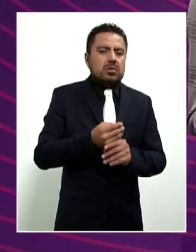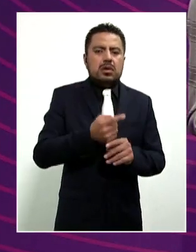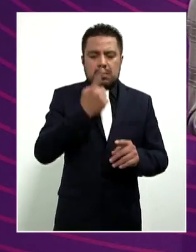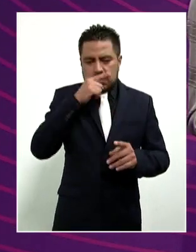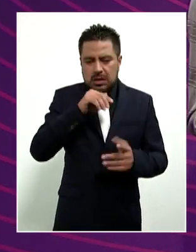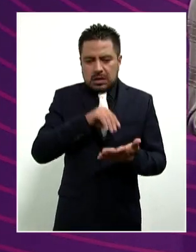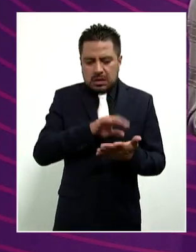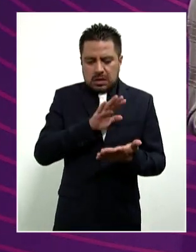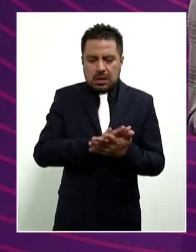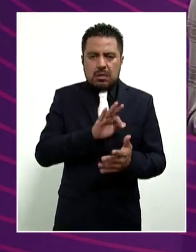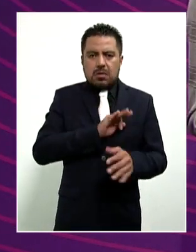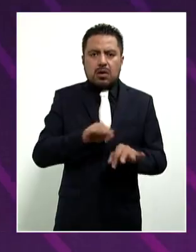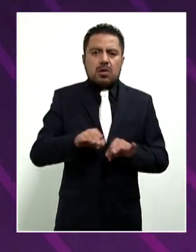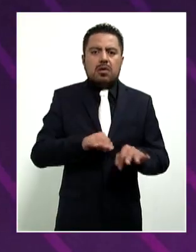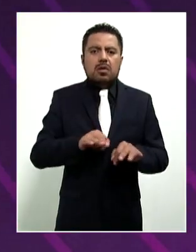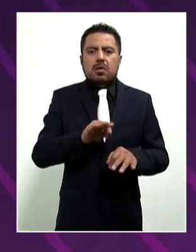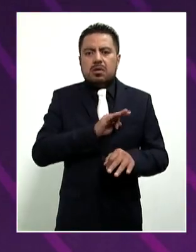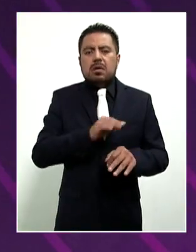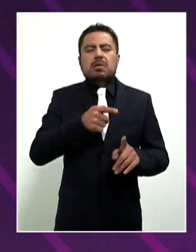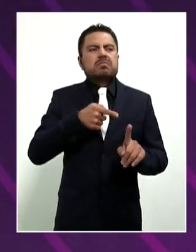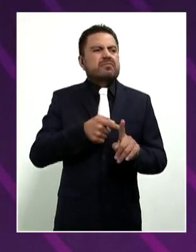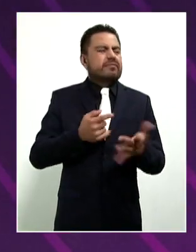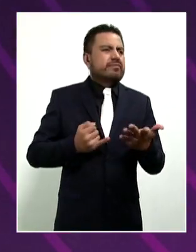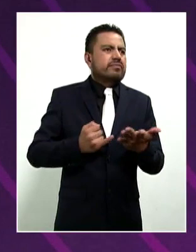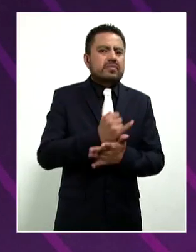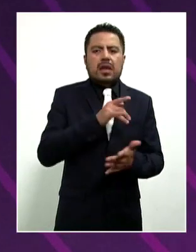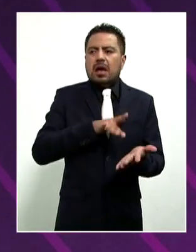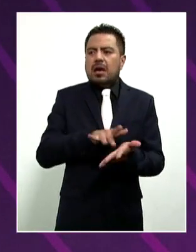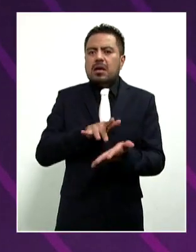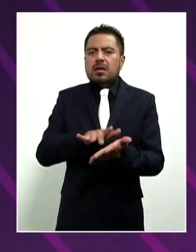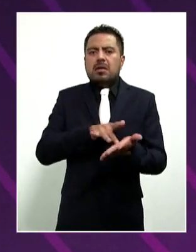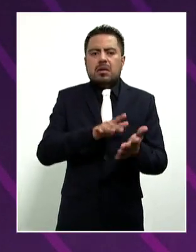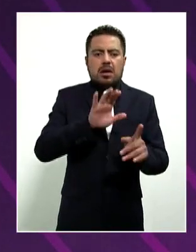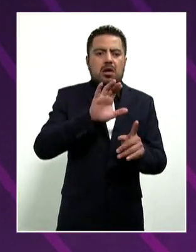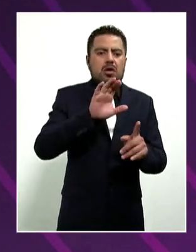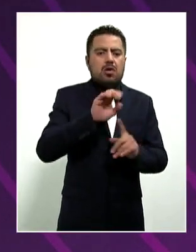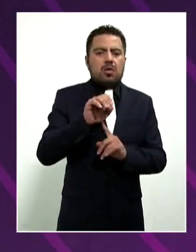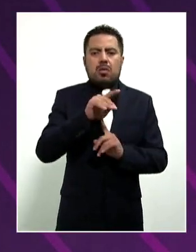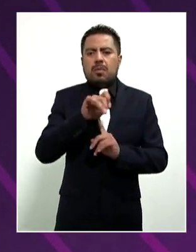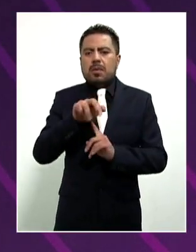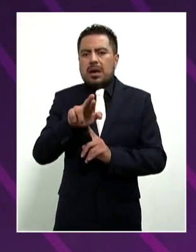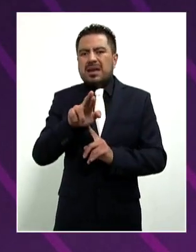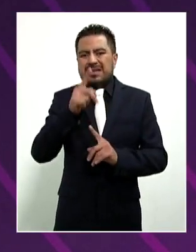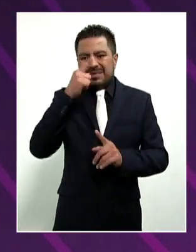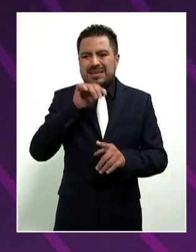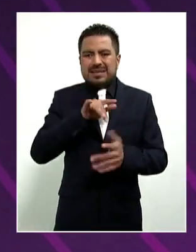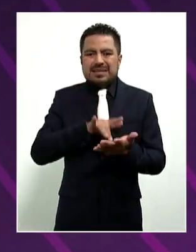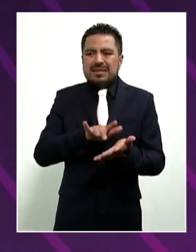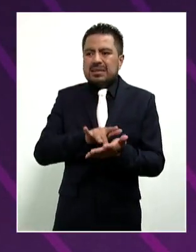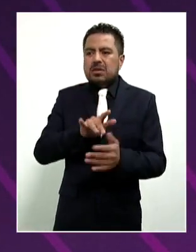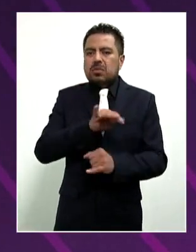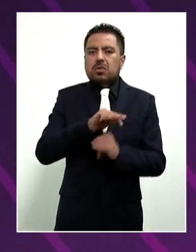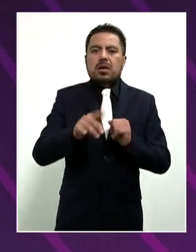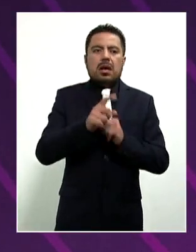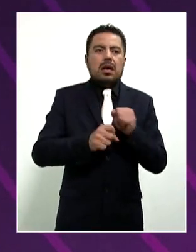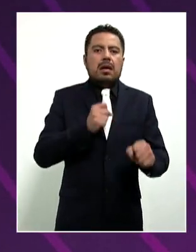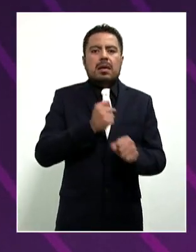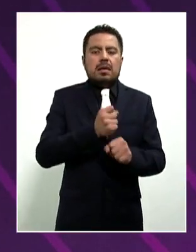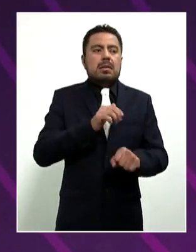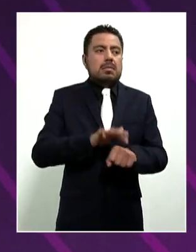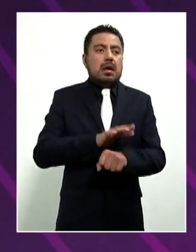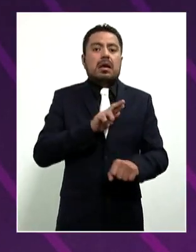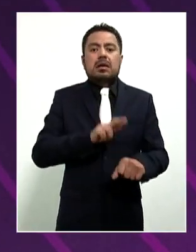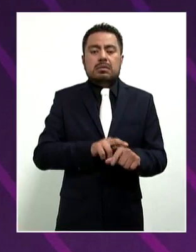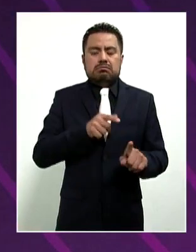esté en condiciones de poder operar. Y definitivamente el apoyo que se ha dado a la Comar, pues sobre todo en los últimos años, ha sido